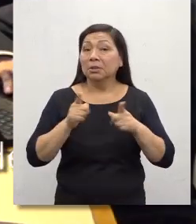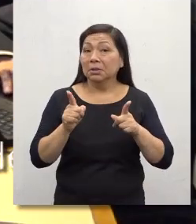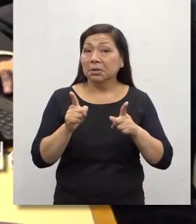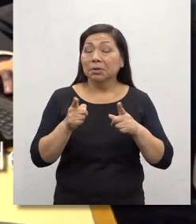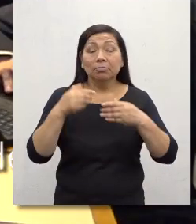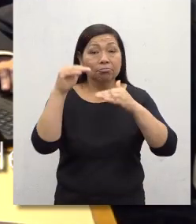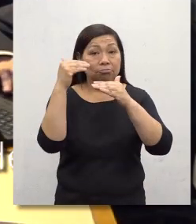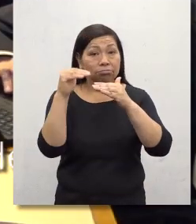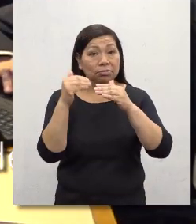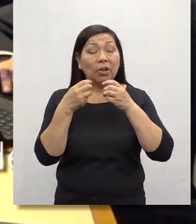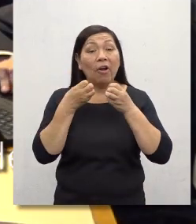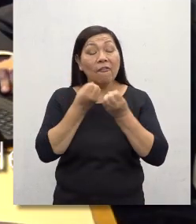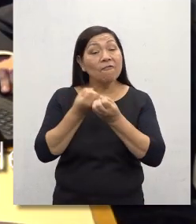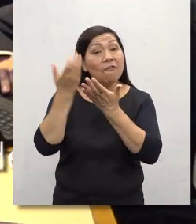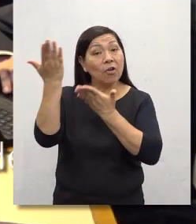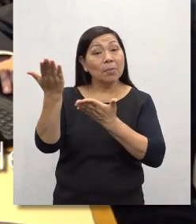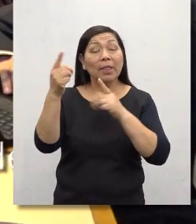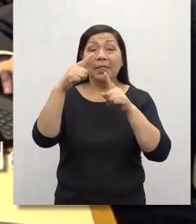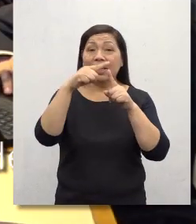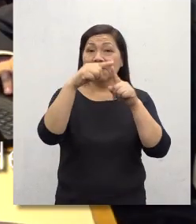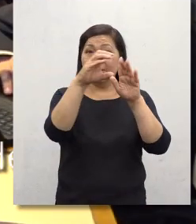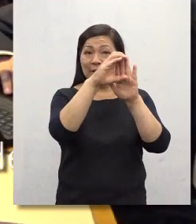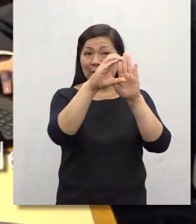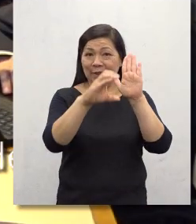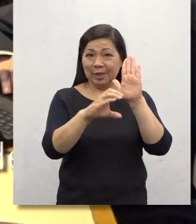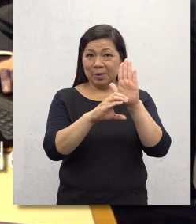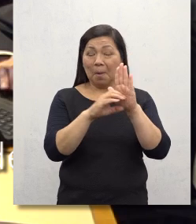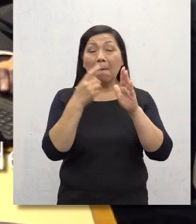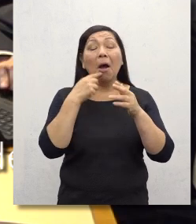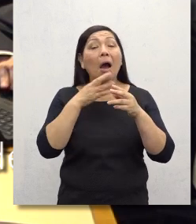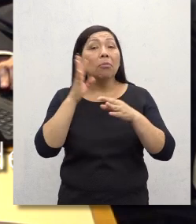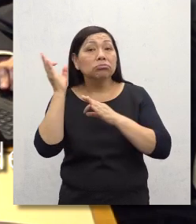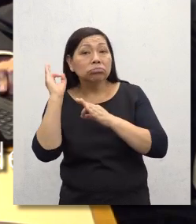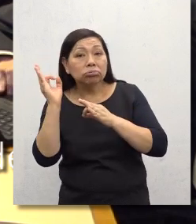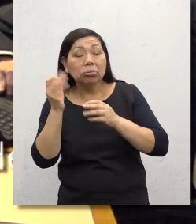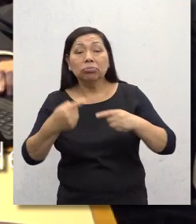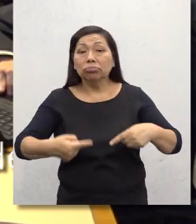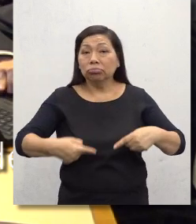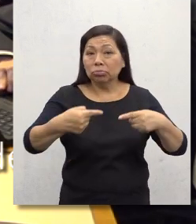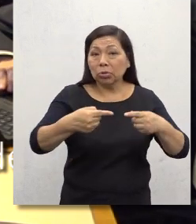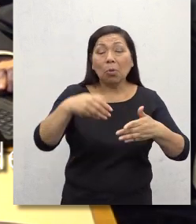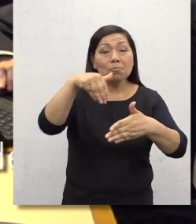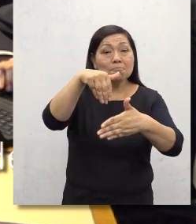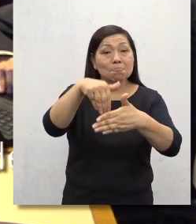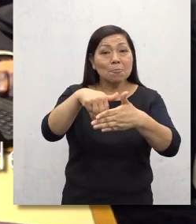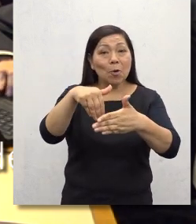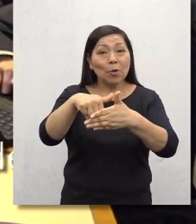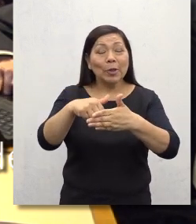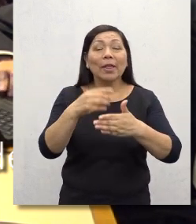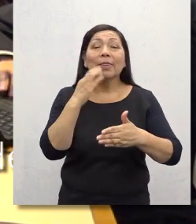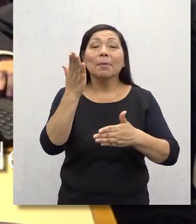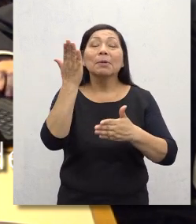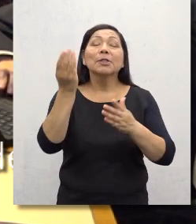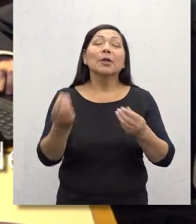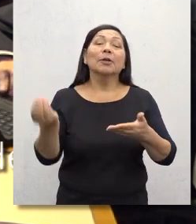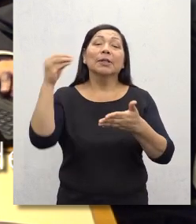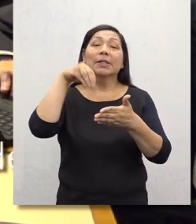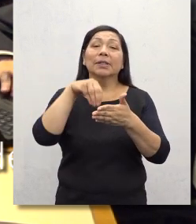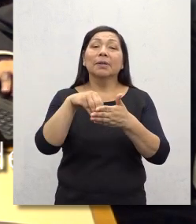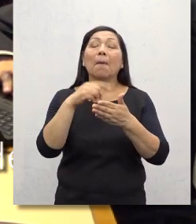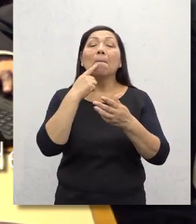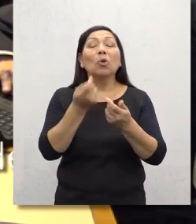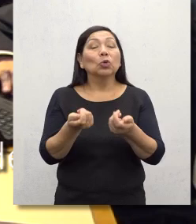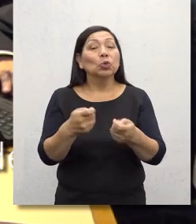vía plataformas informativas del Tribunal Constitucional ponencia, debate y votación de la demanda competencial